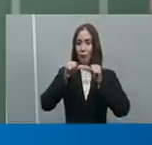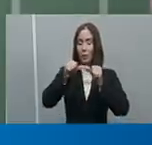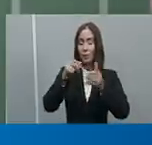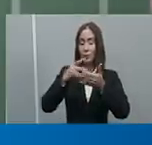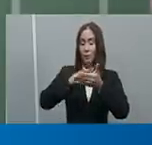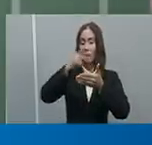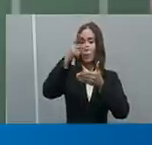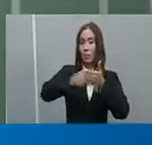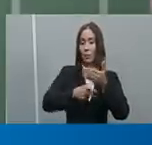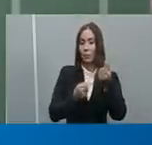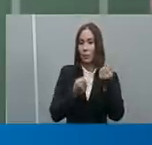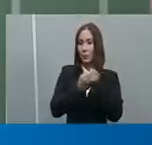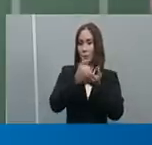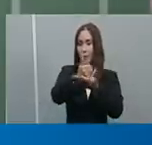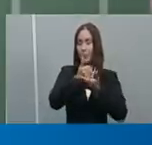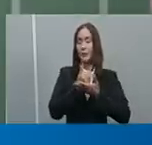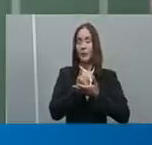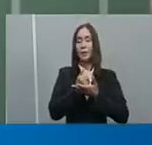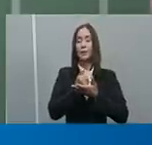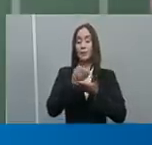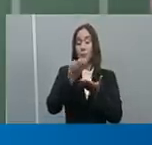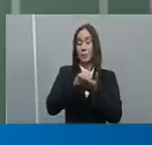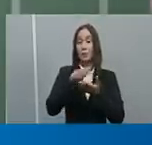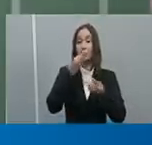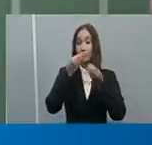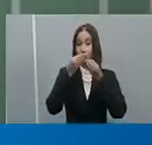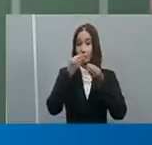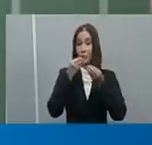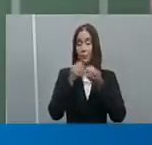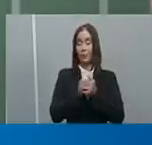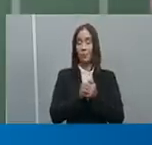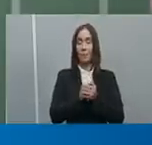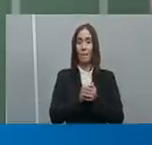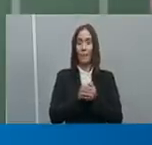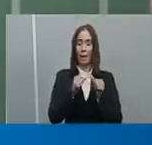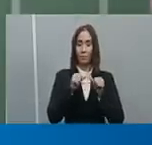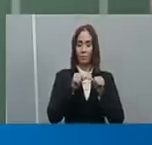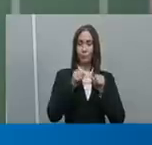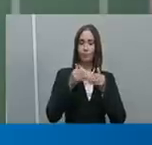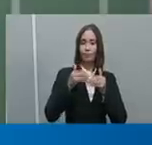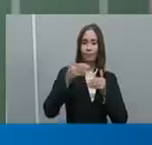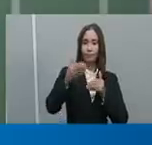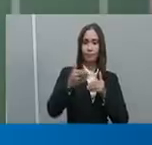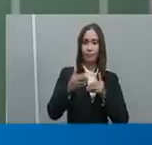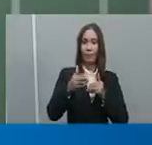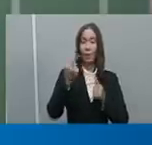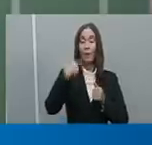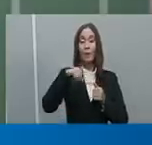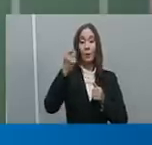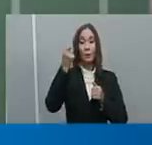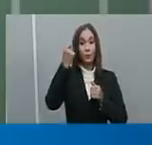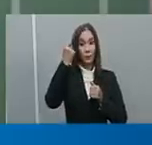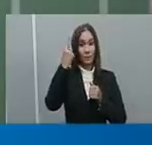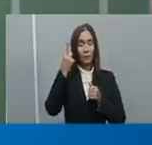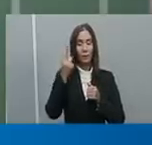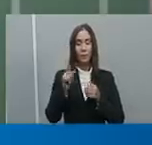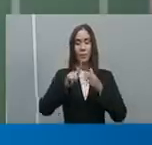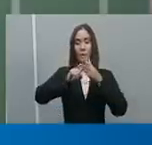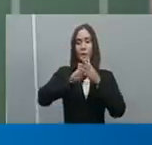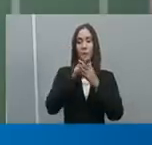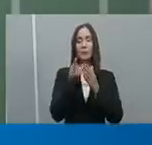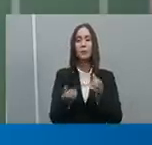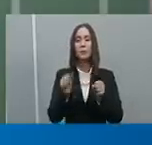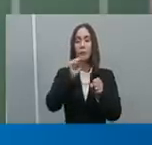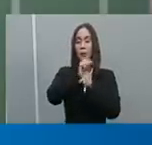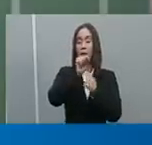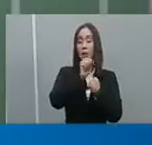ayuda económica aprobado durante el periodo de emergencia, porque entendemos que a pesar de la reapertura, la recuperación